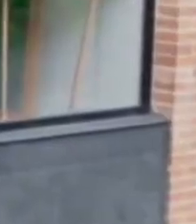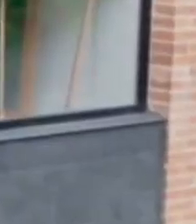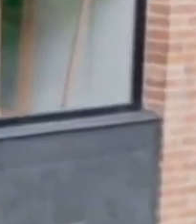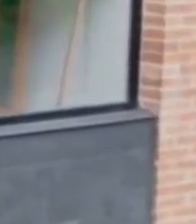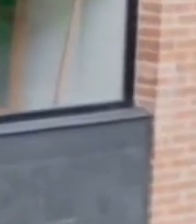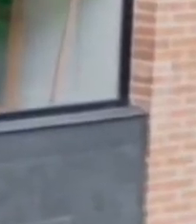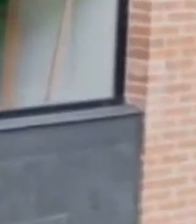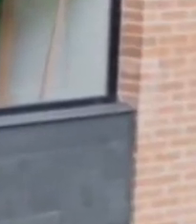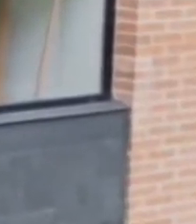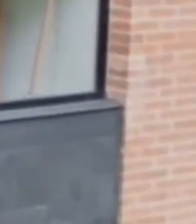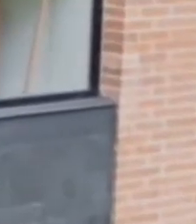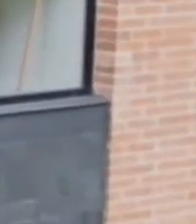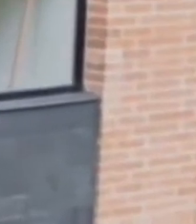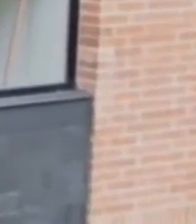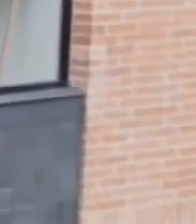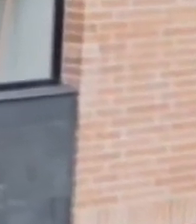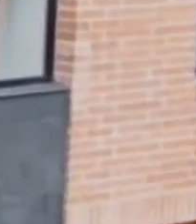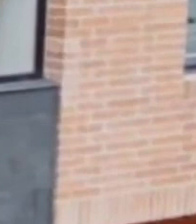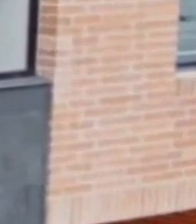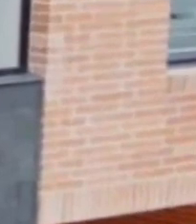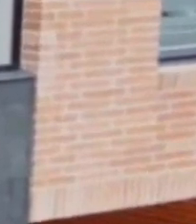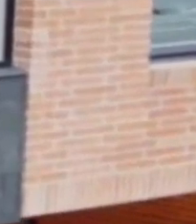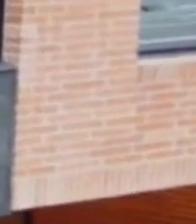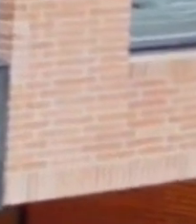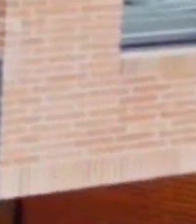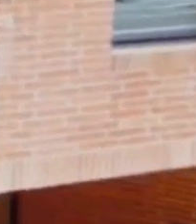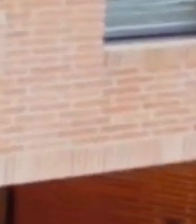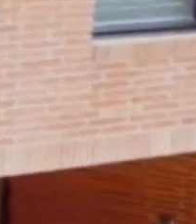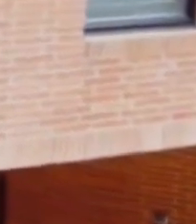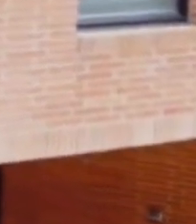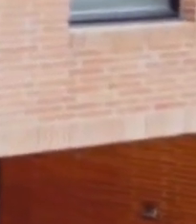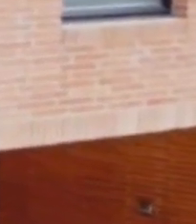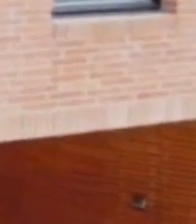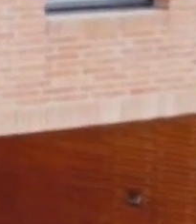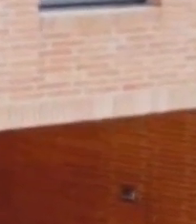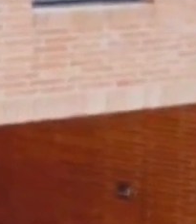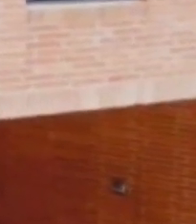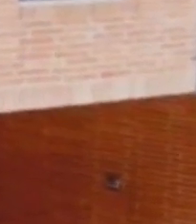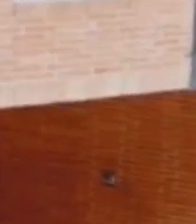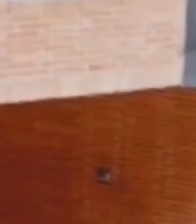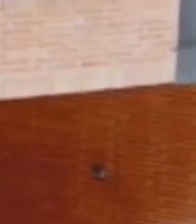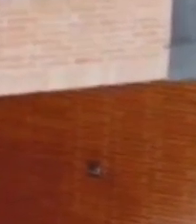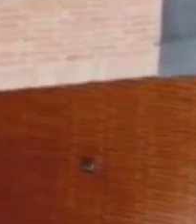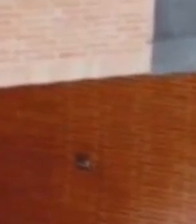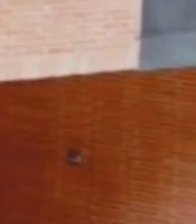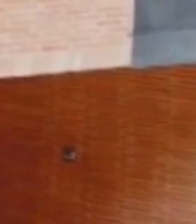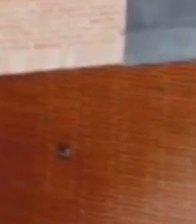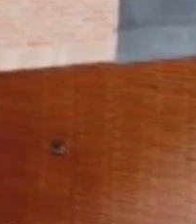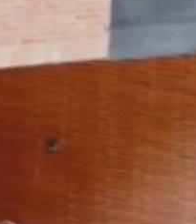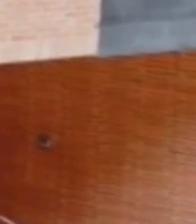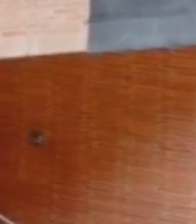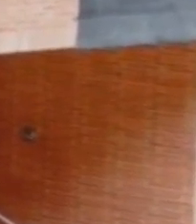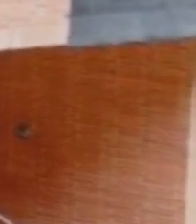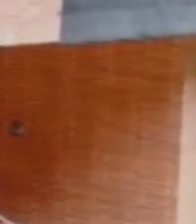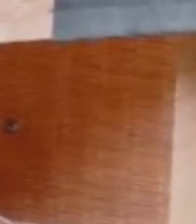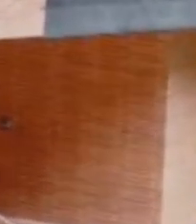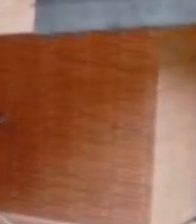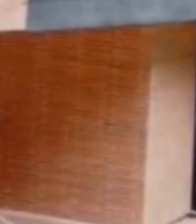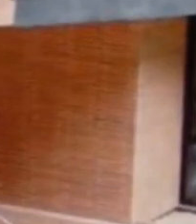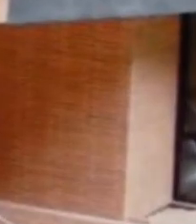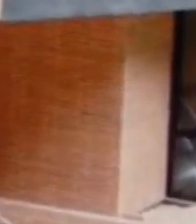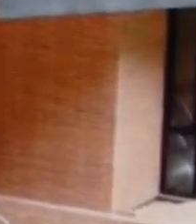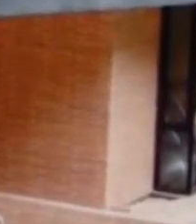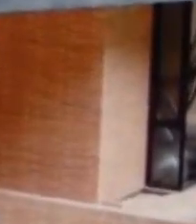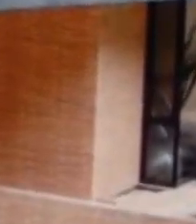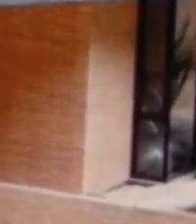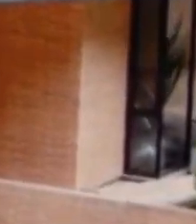En Bancolombia entendemos que las preocupaciones no deben entrar a la casa. Por eso congelamos los créditos de vivienda y de consumo 3 meses para